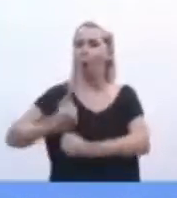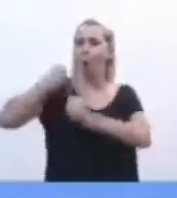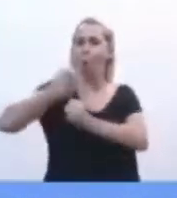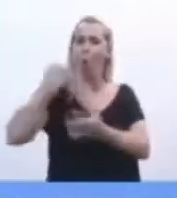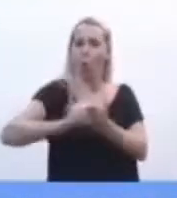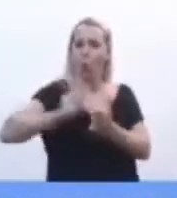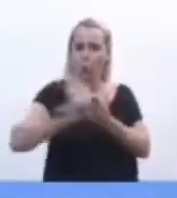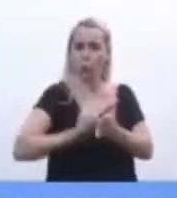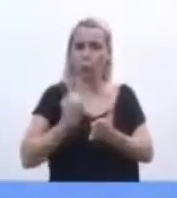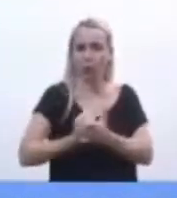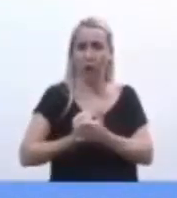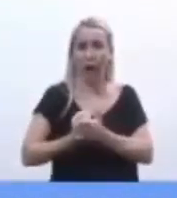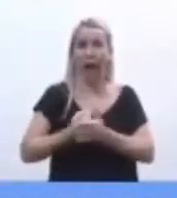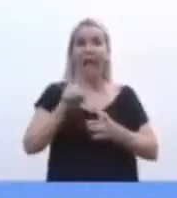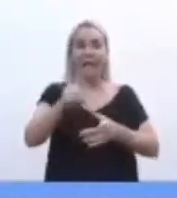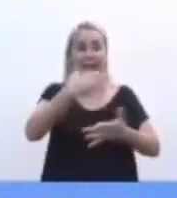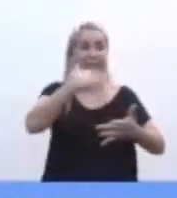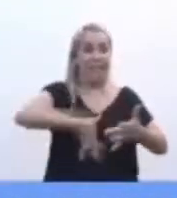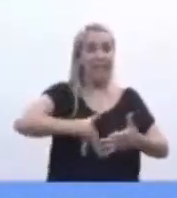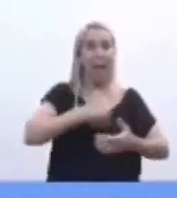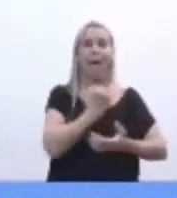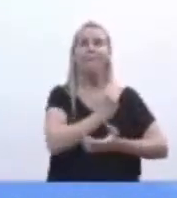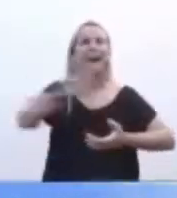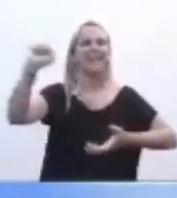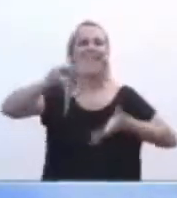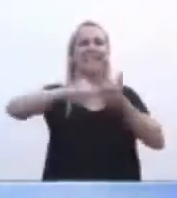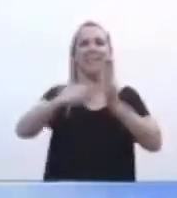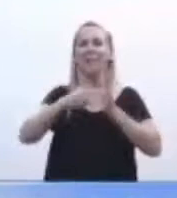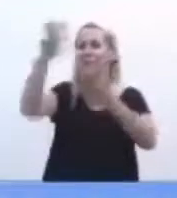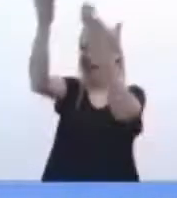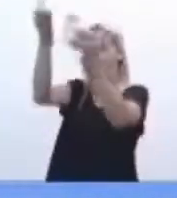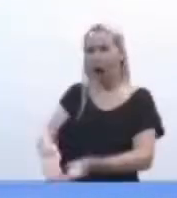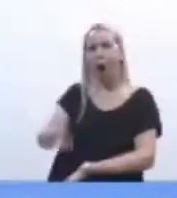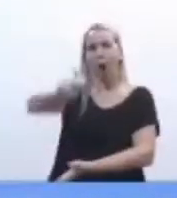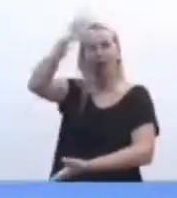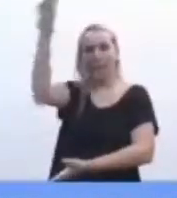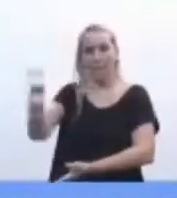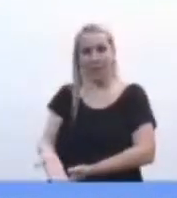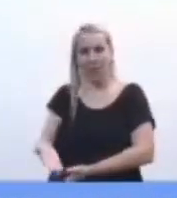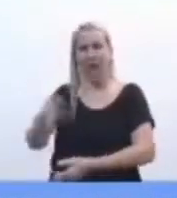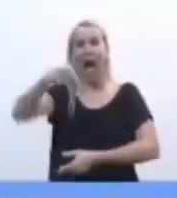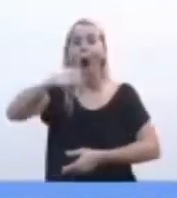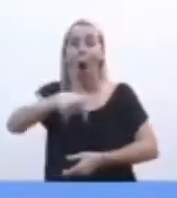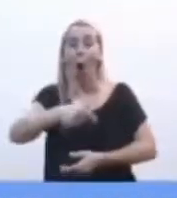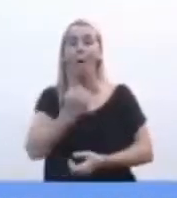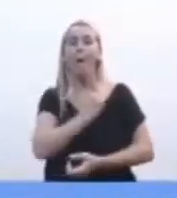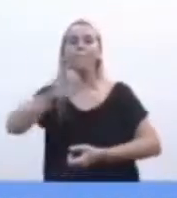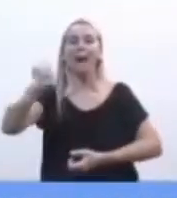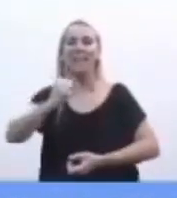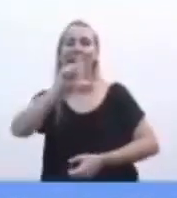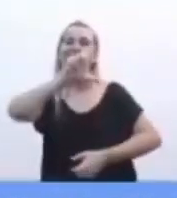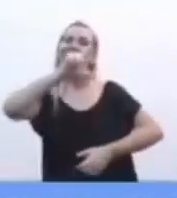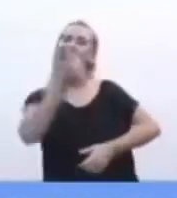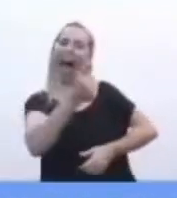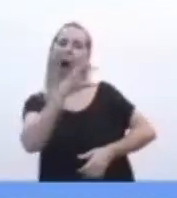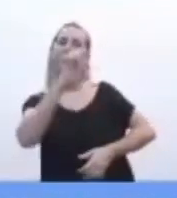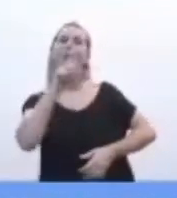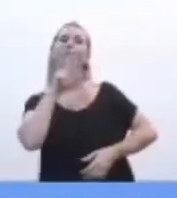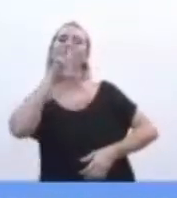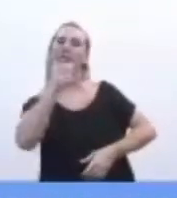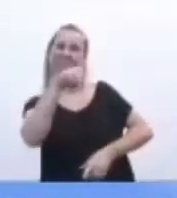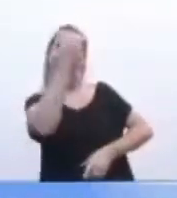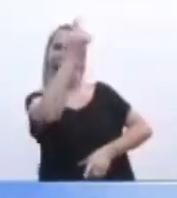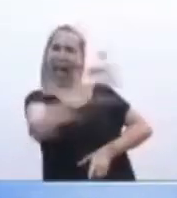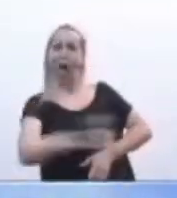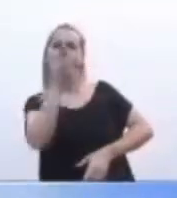entiende que la patria es el otro y que hoy la patria es la otra por eso mi voto es positivo